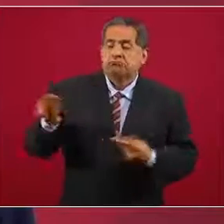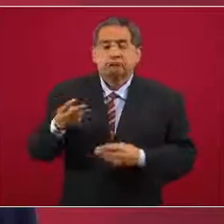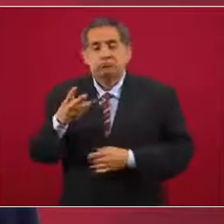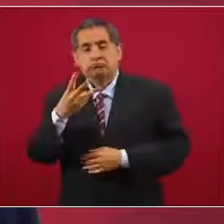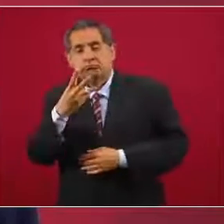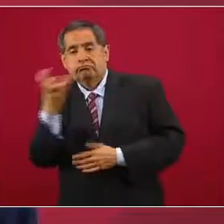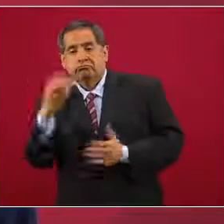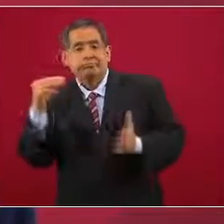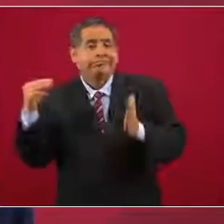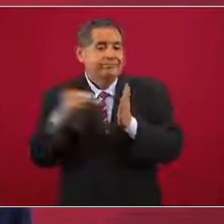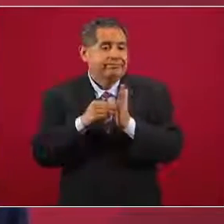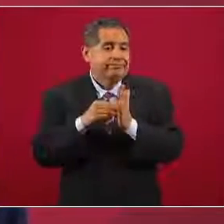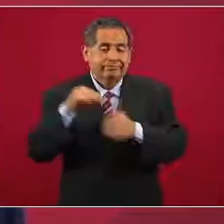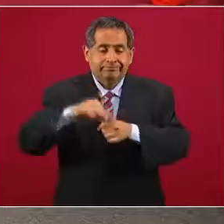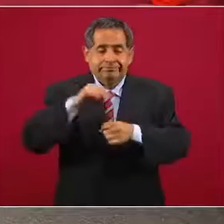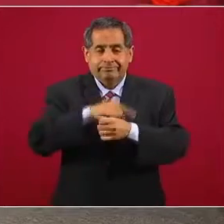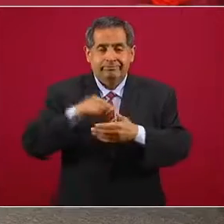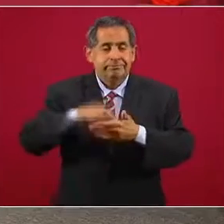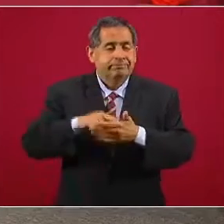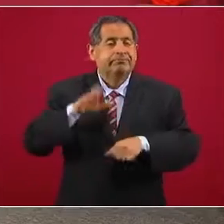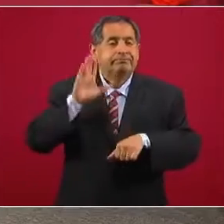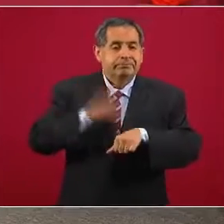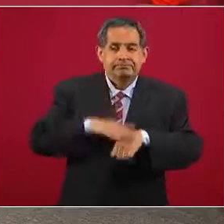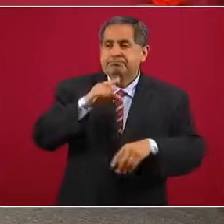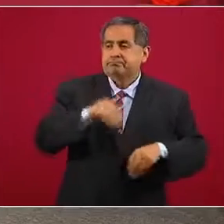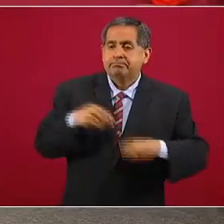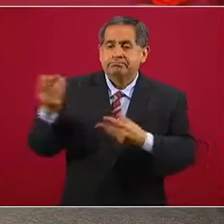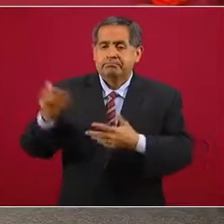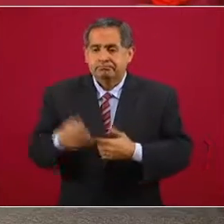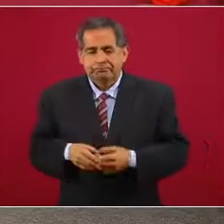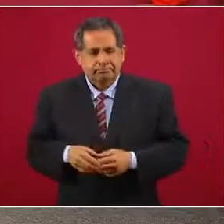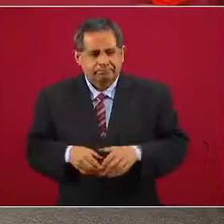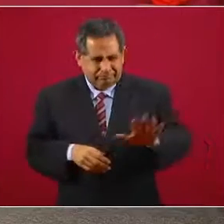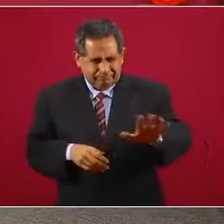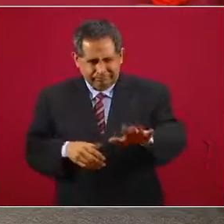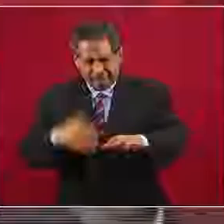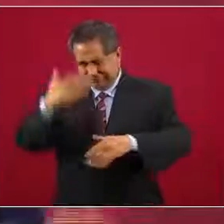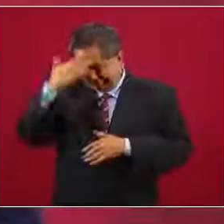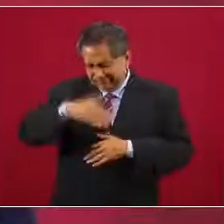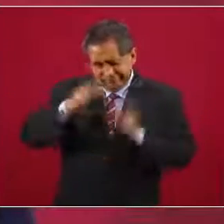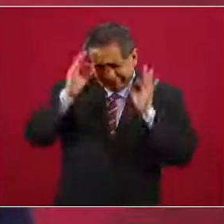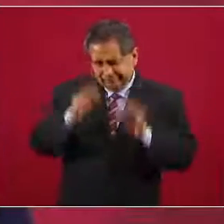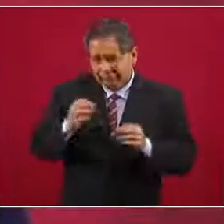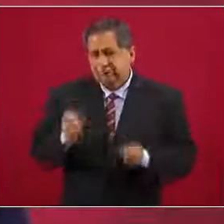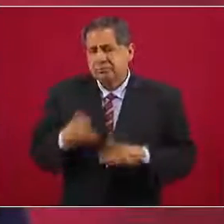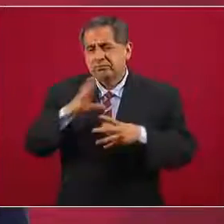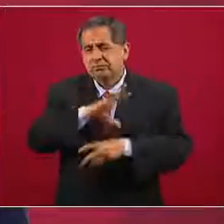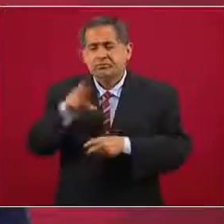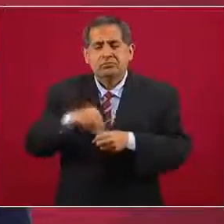de más. ¿Saben cuánto fue la diferencia formal?